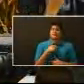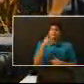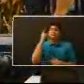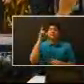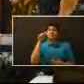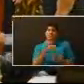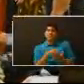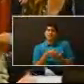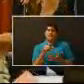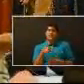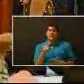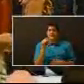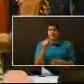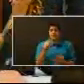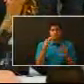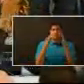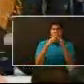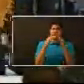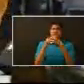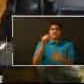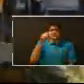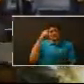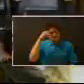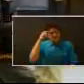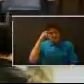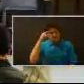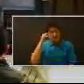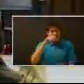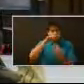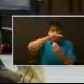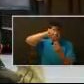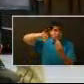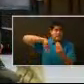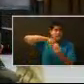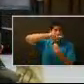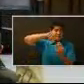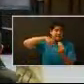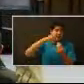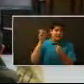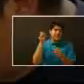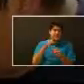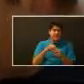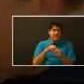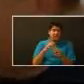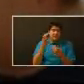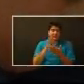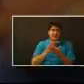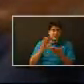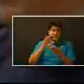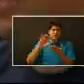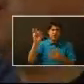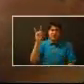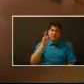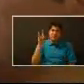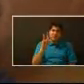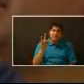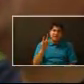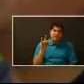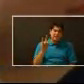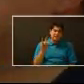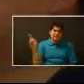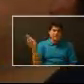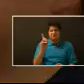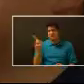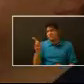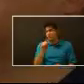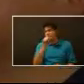tu casa, en tu trabajo, en tu familia, en el colegio, en la universidad, a